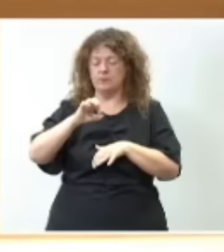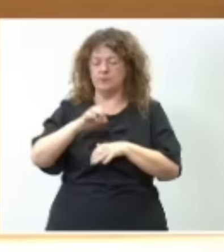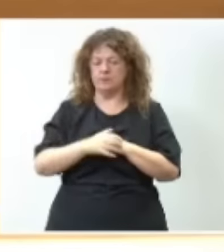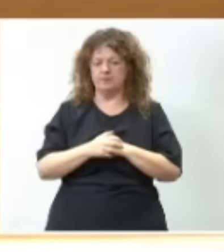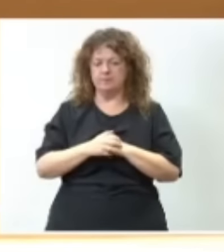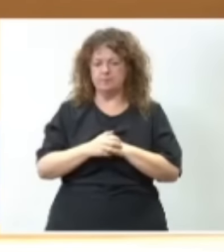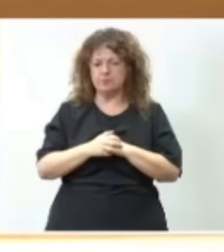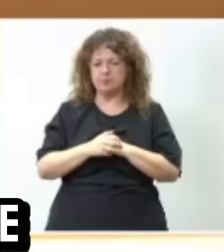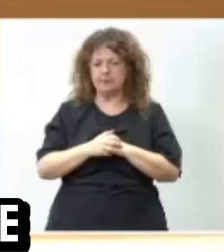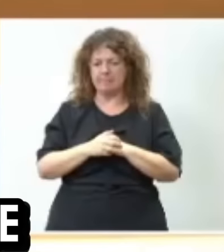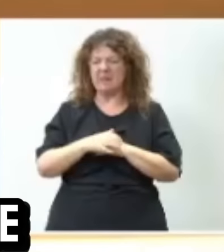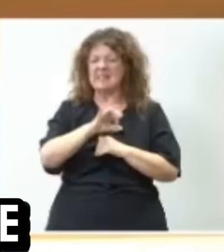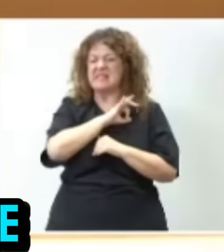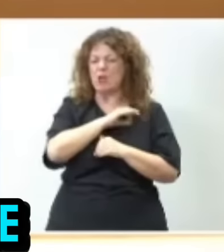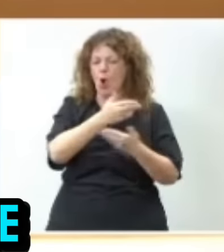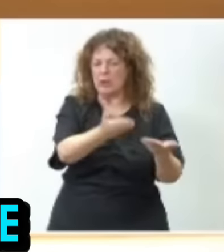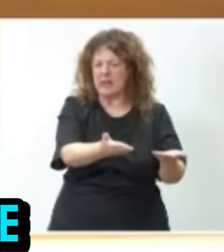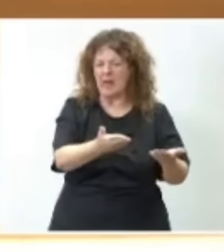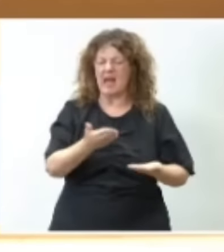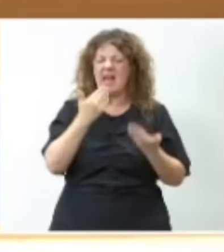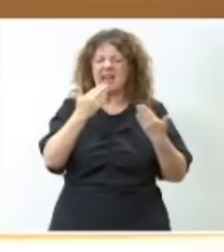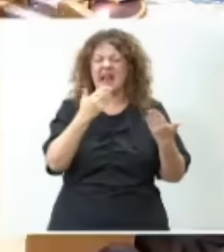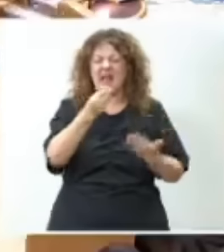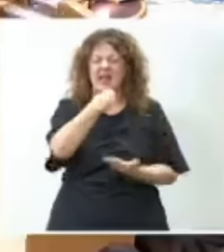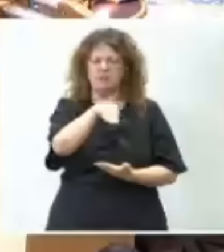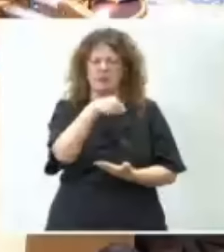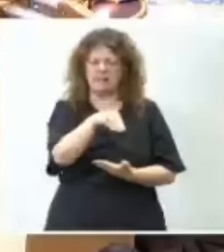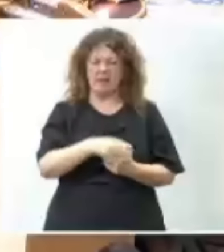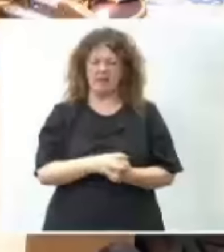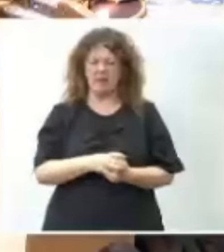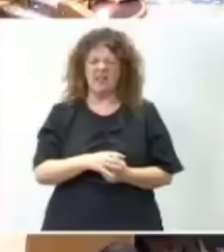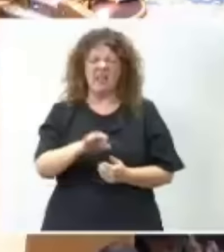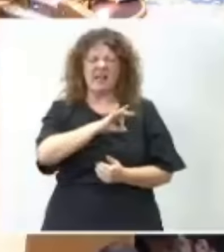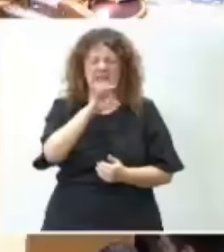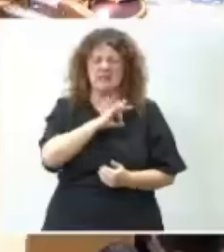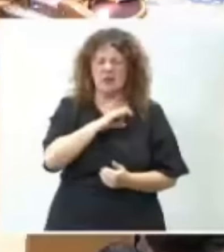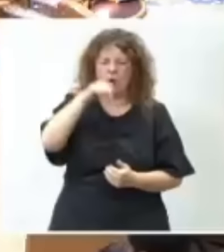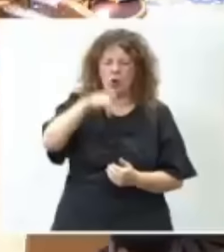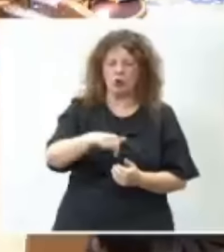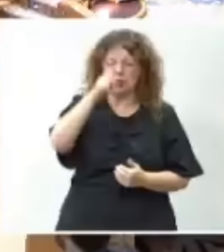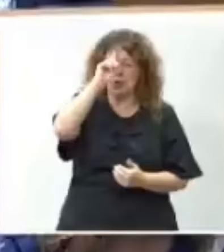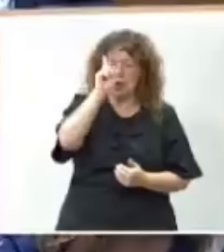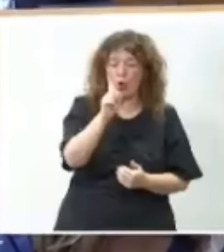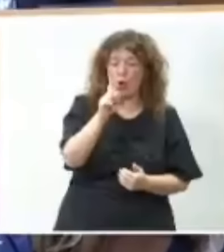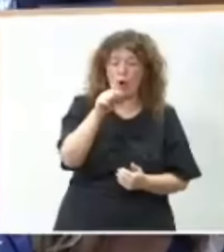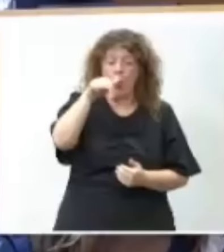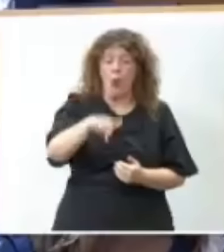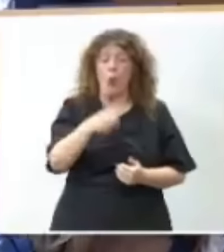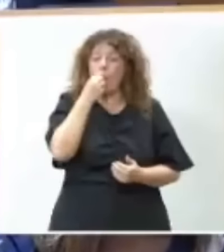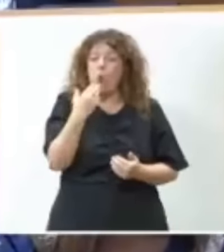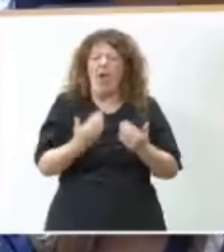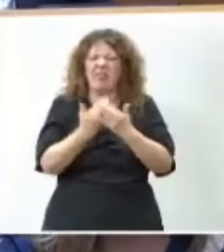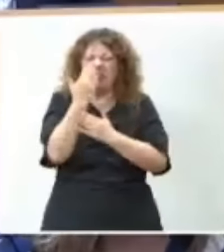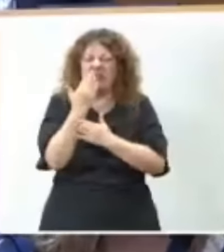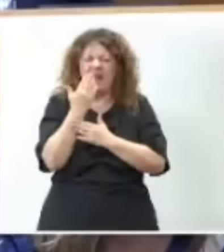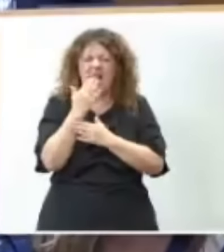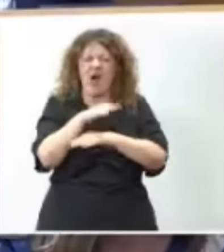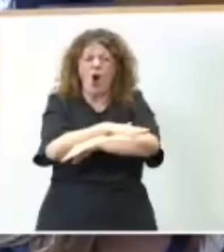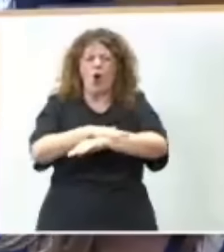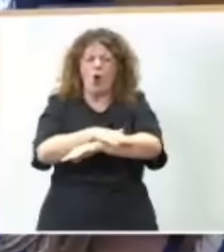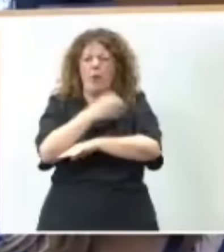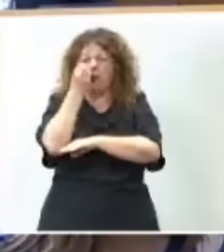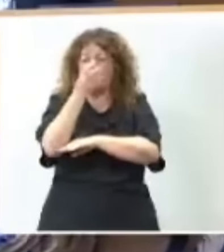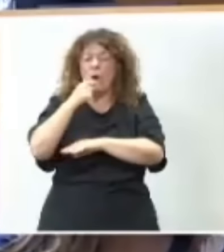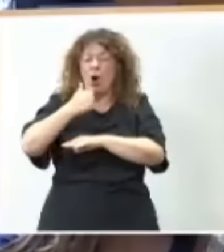Señoría. Muchas gracias, presidente. Señoría, sé que hoy no tiene un buen día el Gobierno socialista después de que el